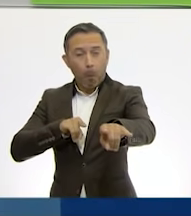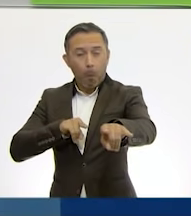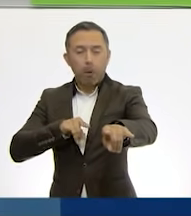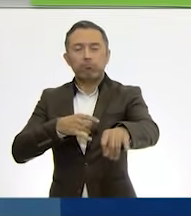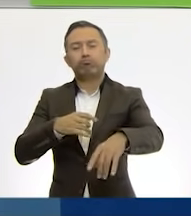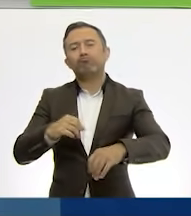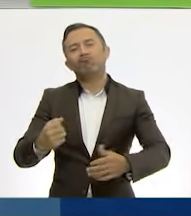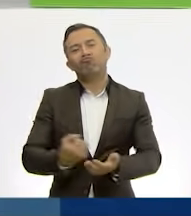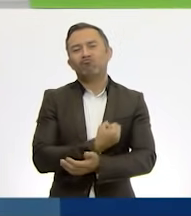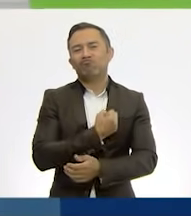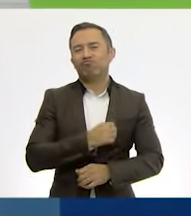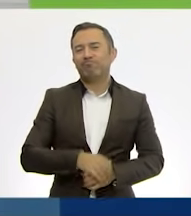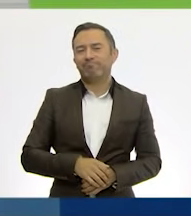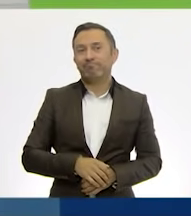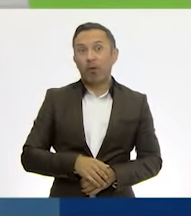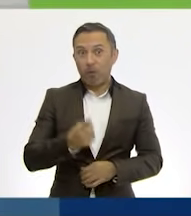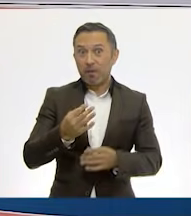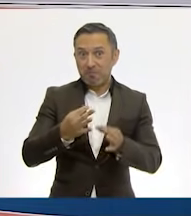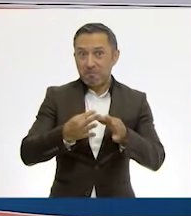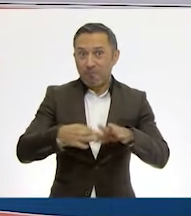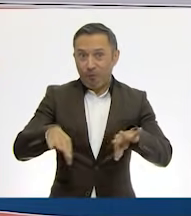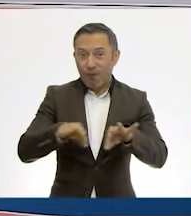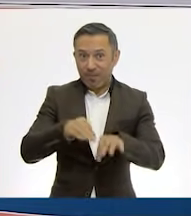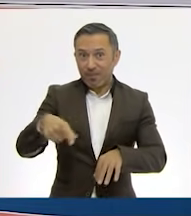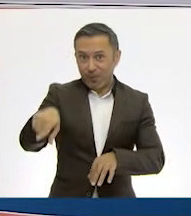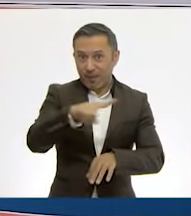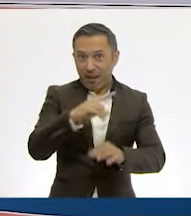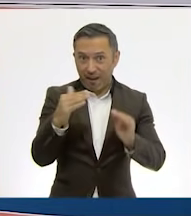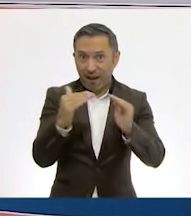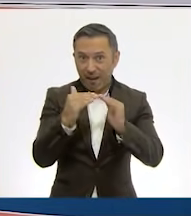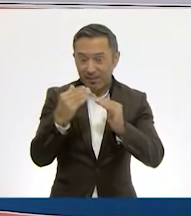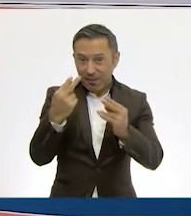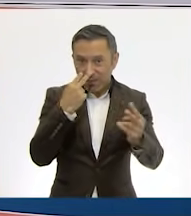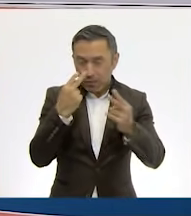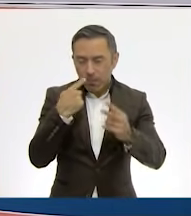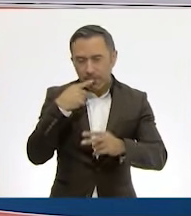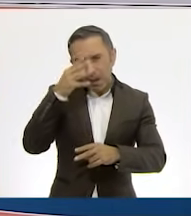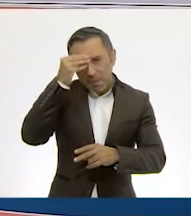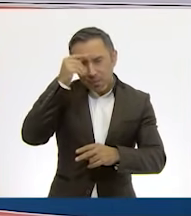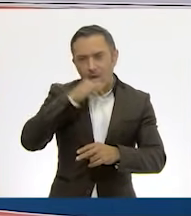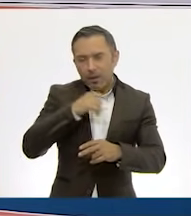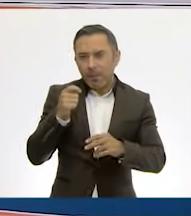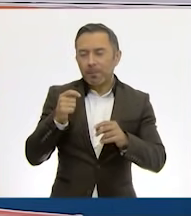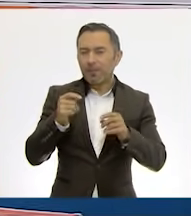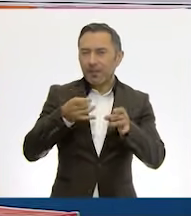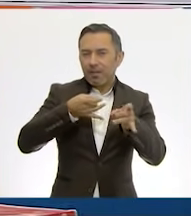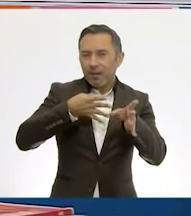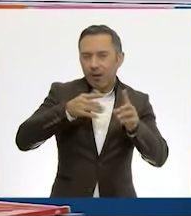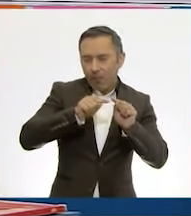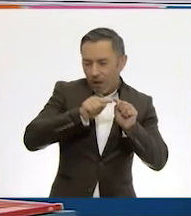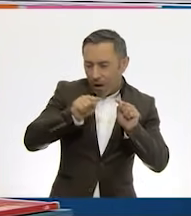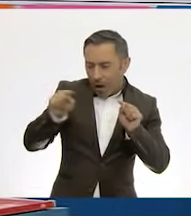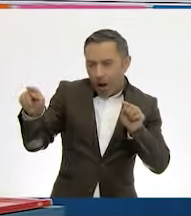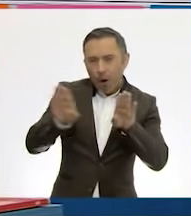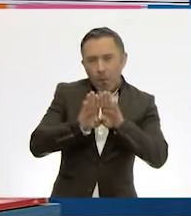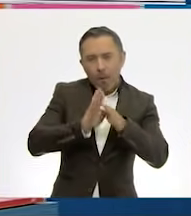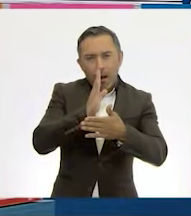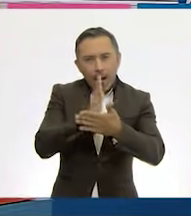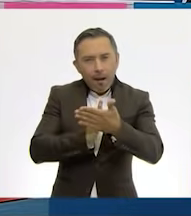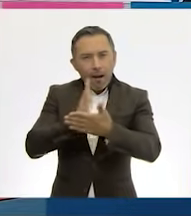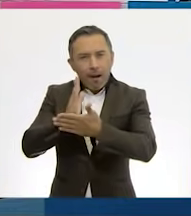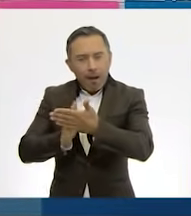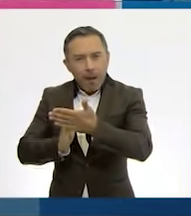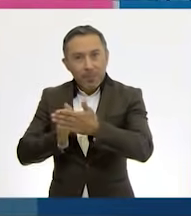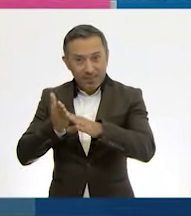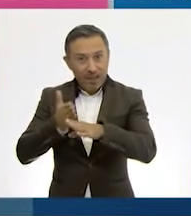importante aquí en este juego es que ustedes en casa hayan puesto en práctica cómo dividimos la recta, lo que vimos la vez pasada también de